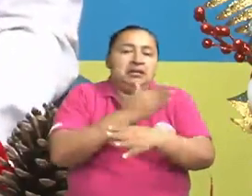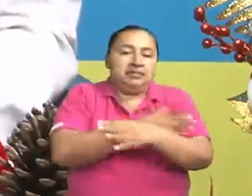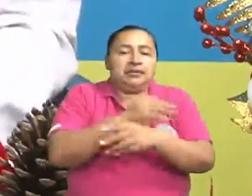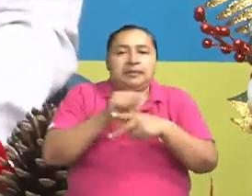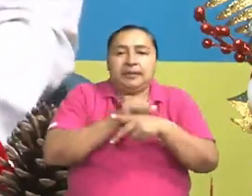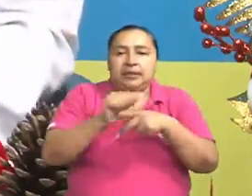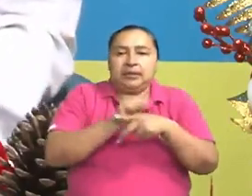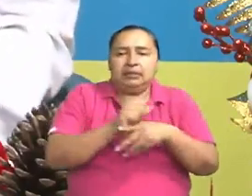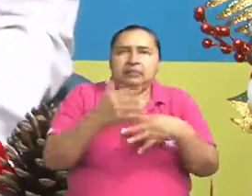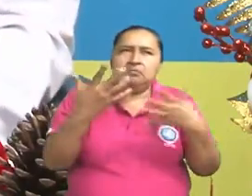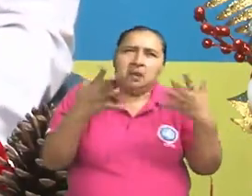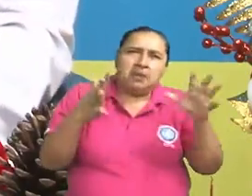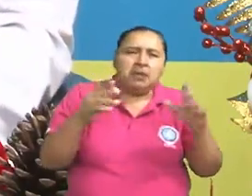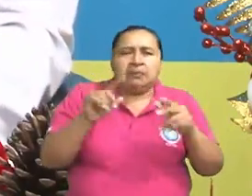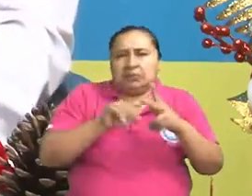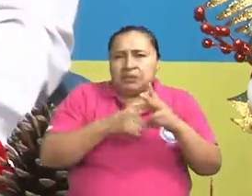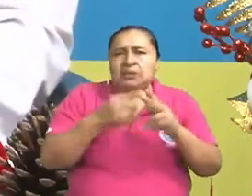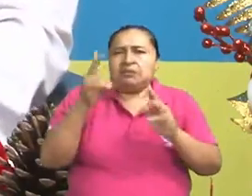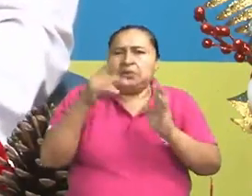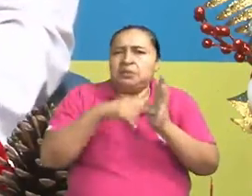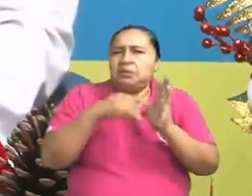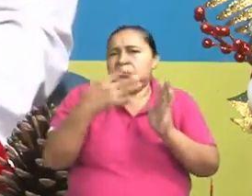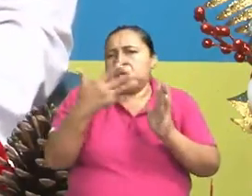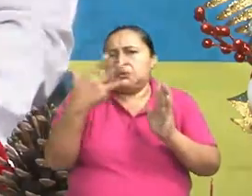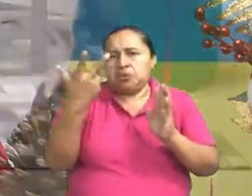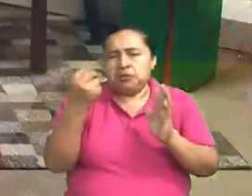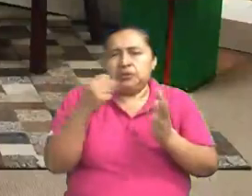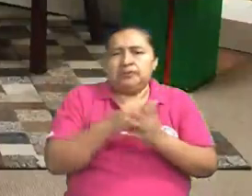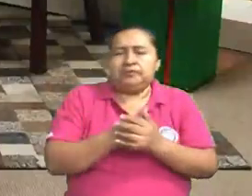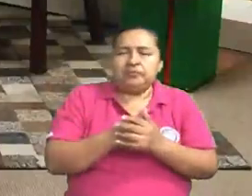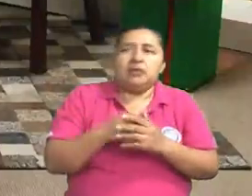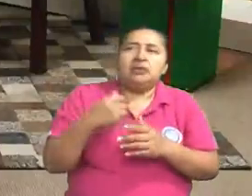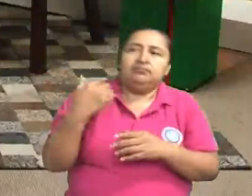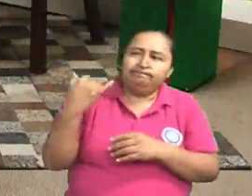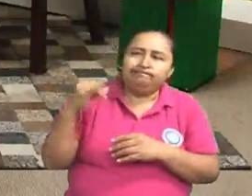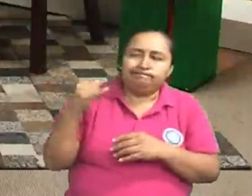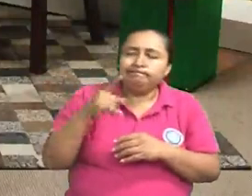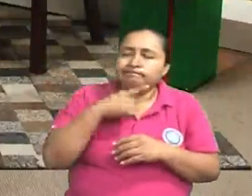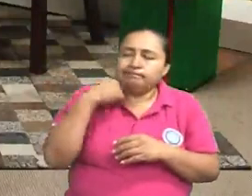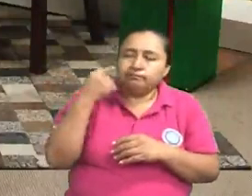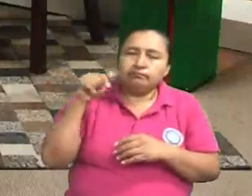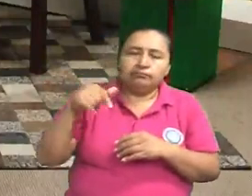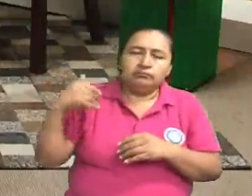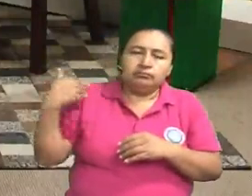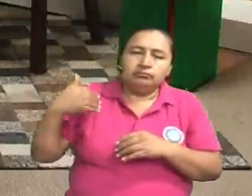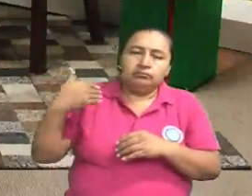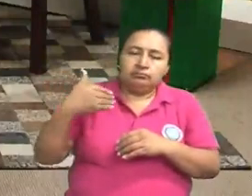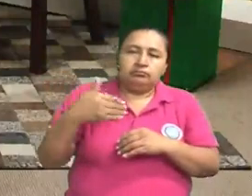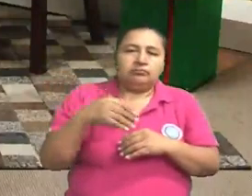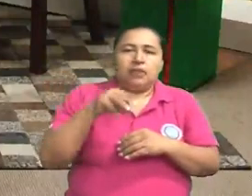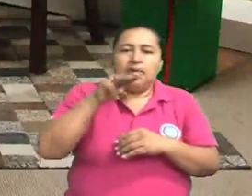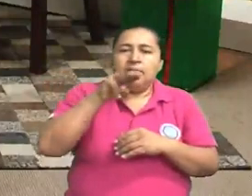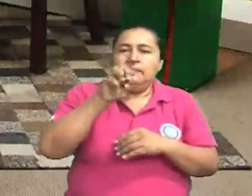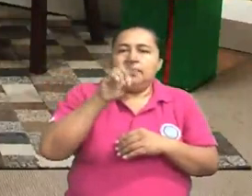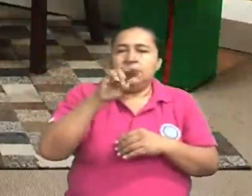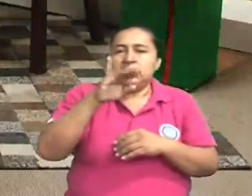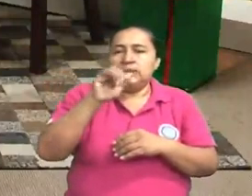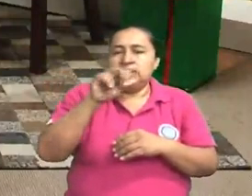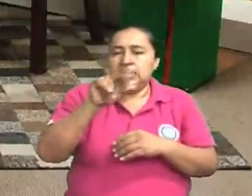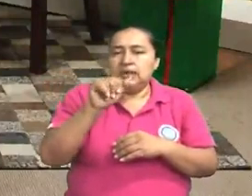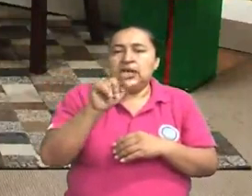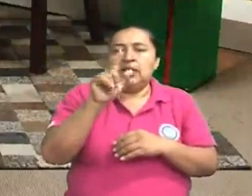país desde más o menos desde los años 80. Sí, esto vino con la medicina natural y